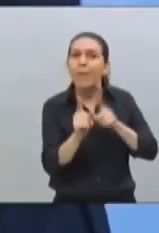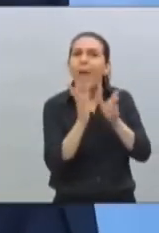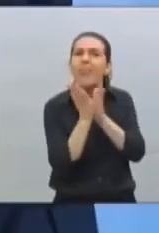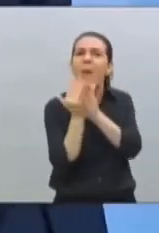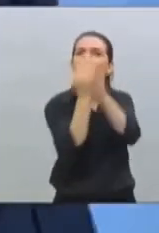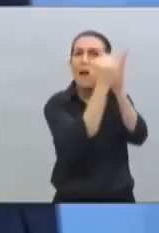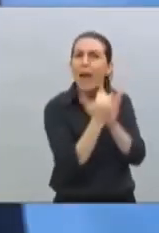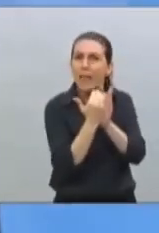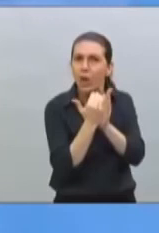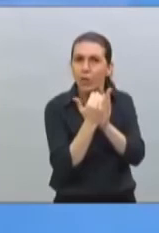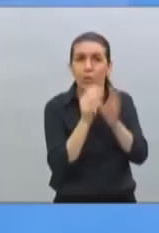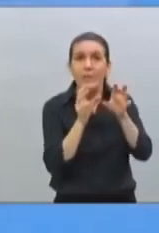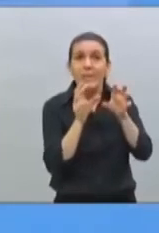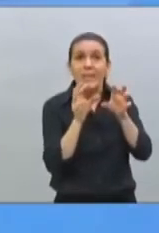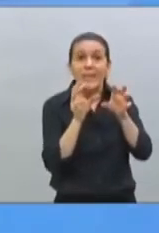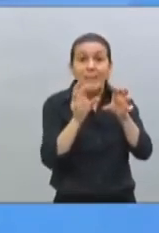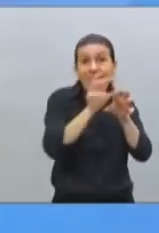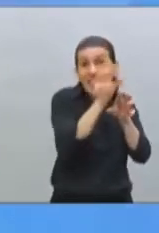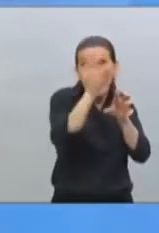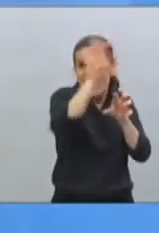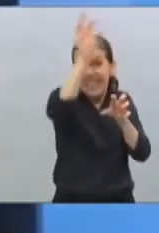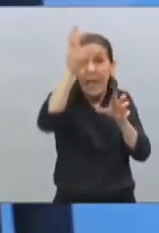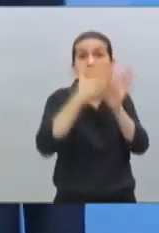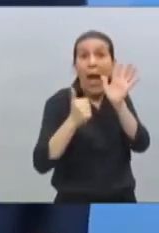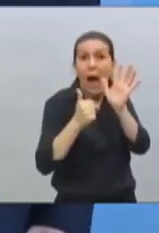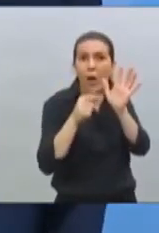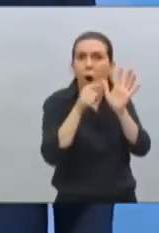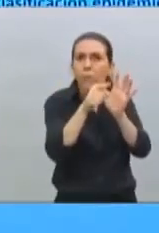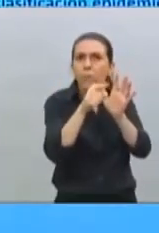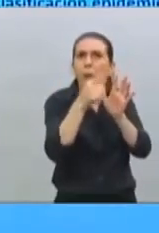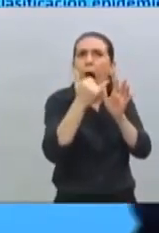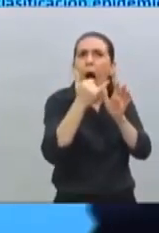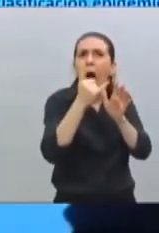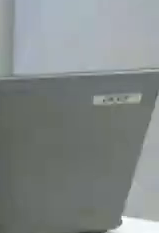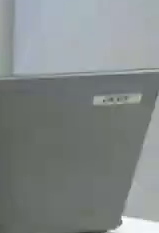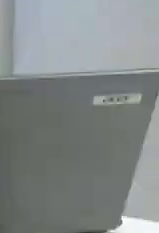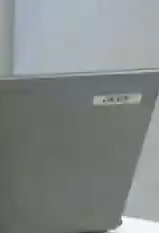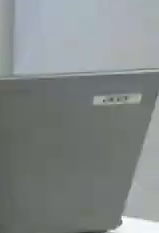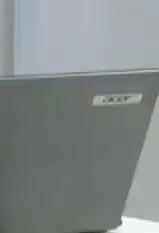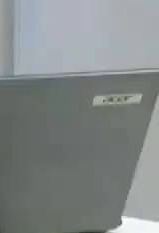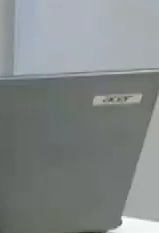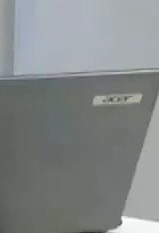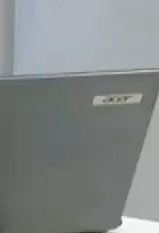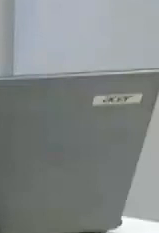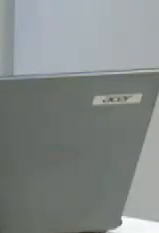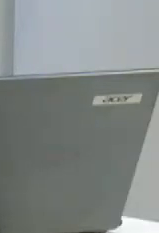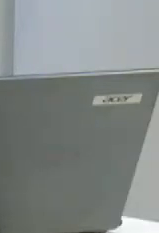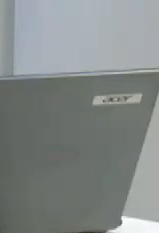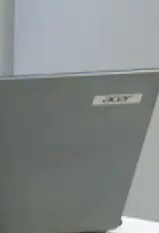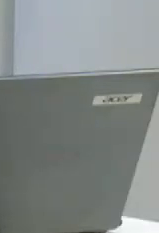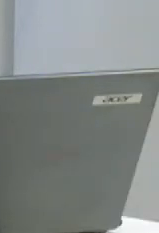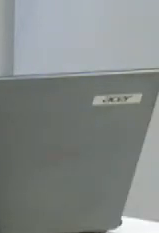poder charlar sobre el tema este que está planteándose hoy fuertemente, digamos, ¿no? Federico, así que 20 horas por Instagram en